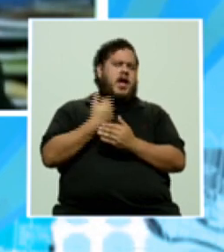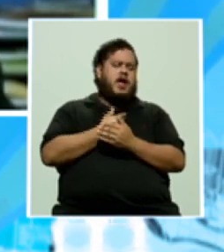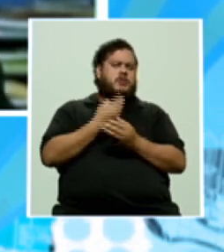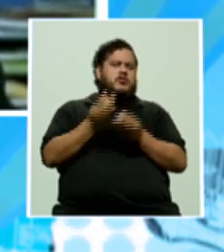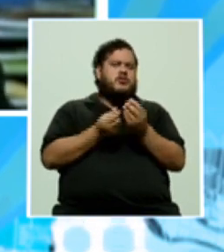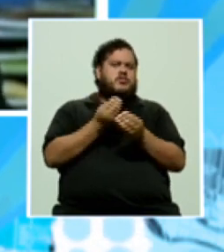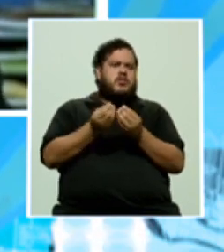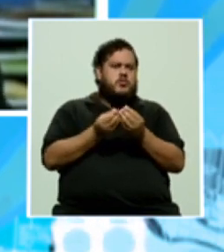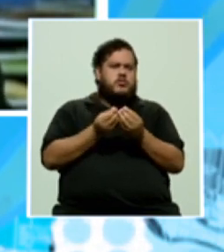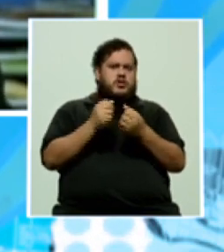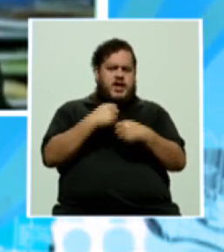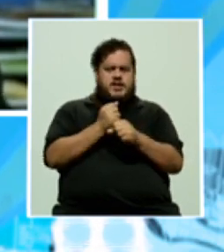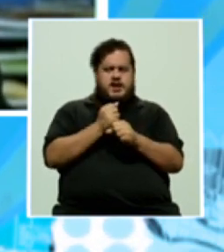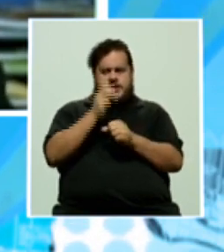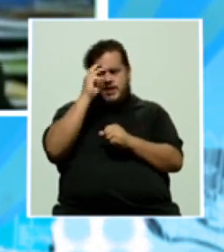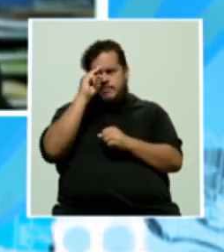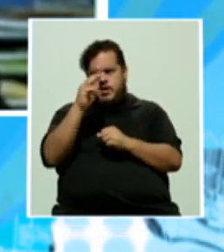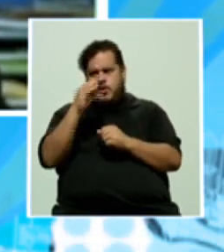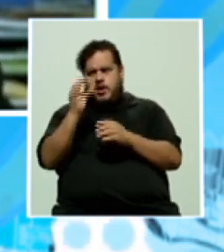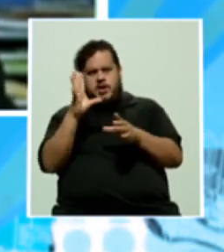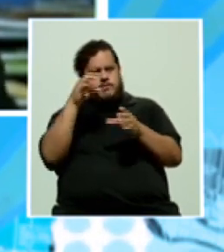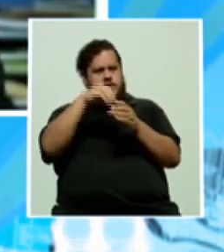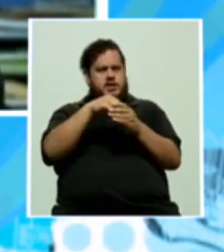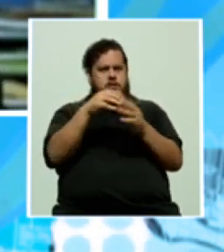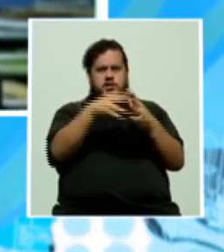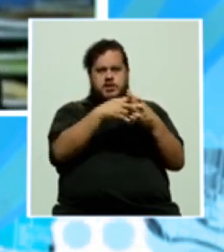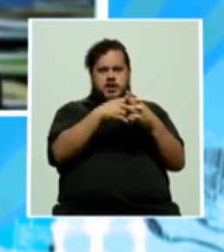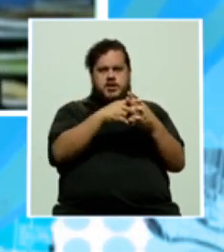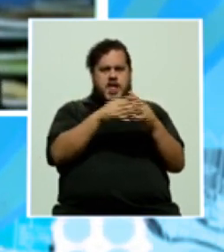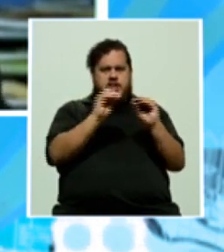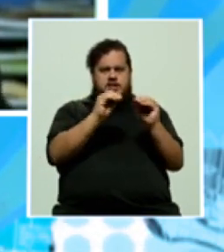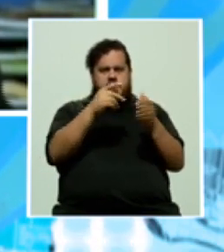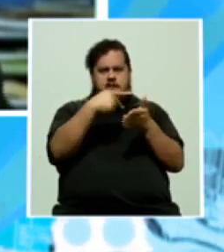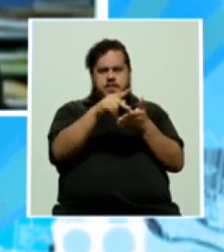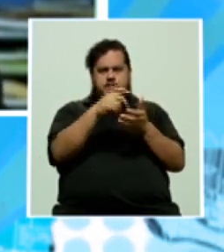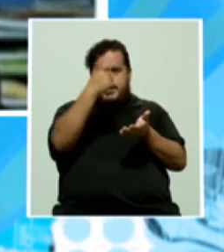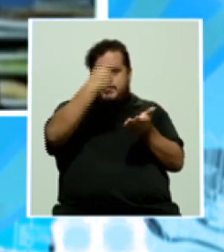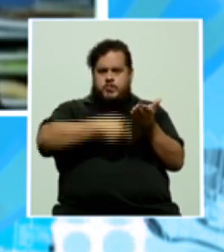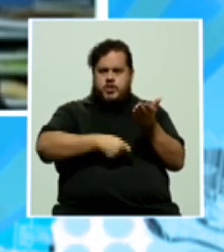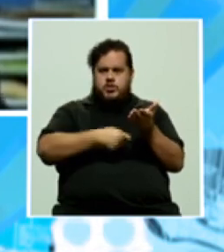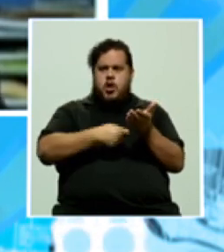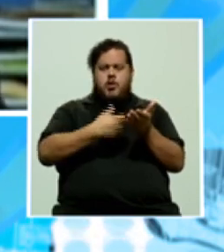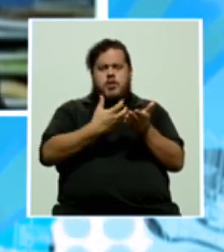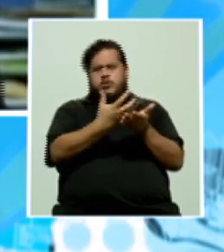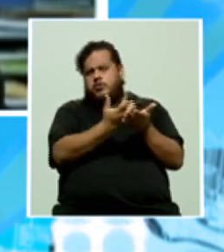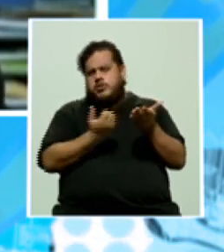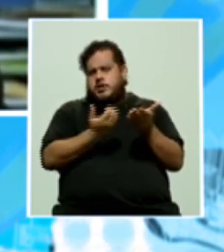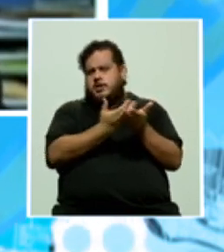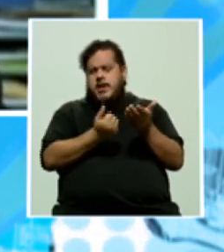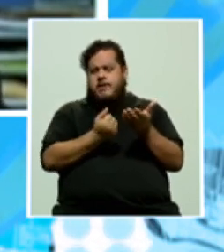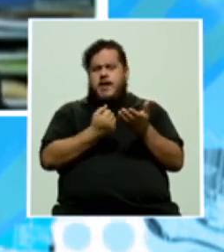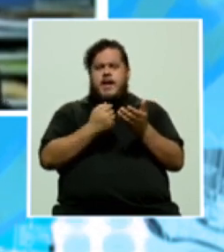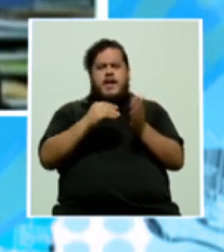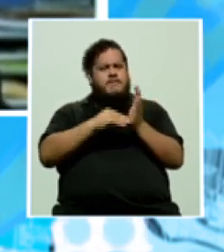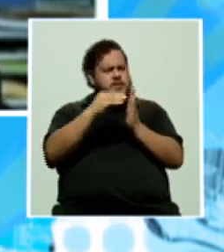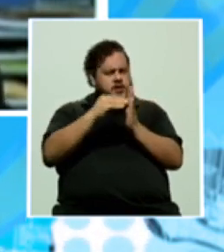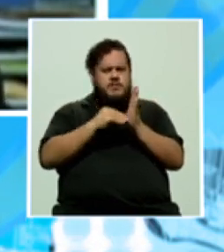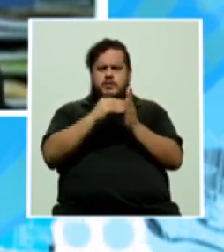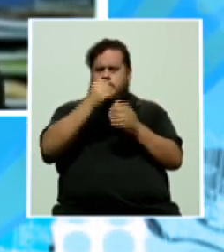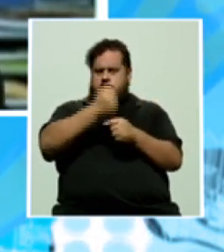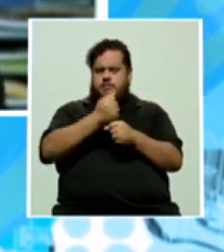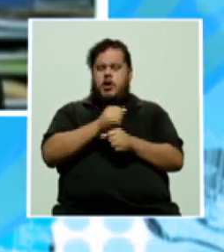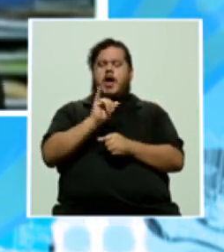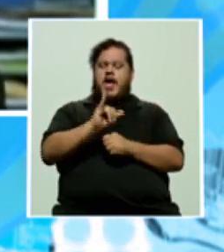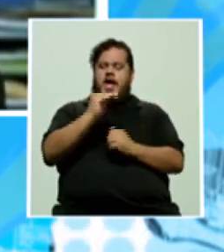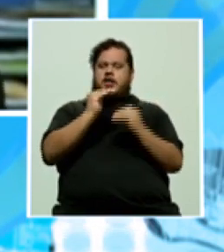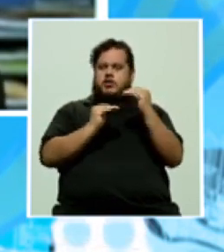productos a elaborarse en México y meterlos a Estados Unidos sin pagar impuestos cuando nos quitaban millones y millones de empleos. Eso se reguló